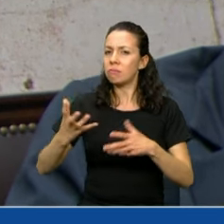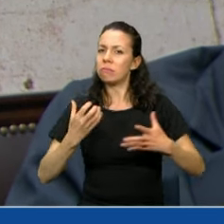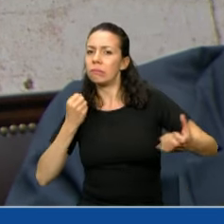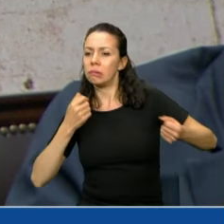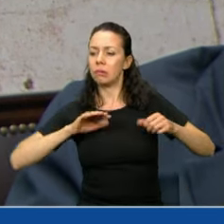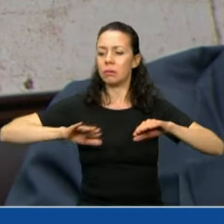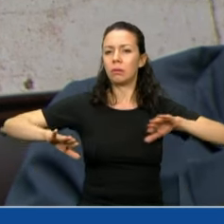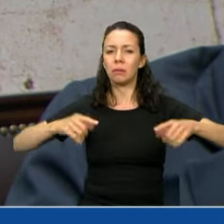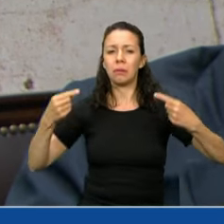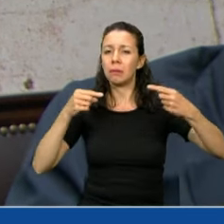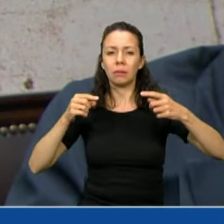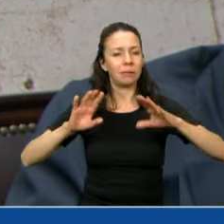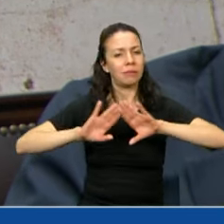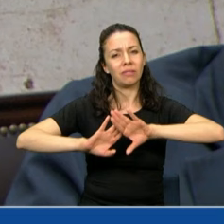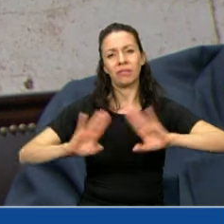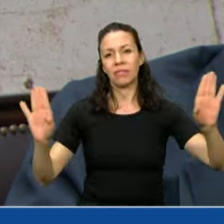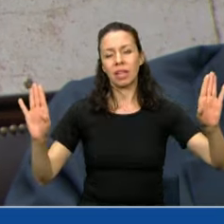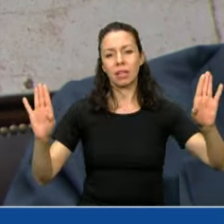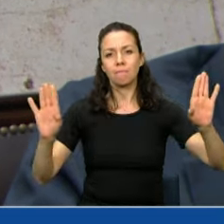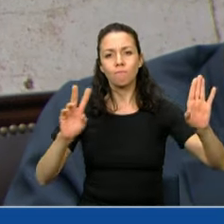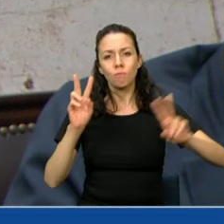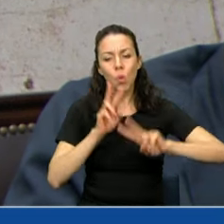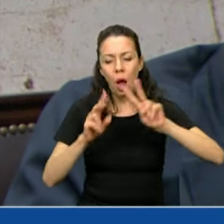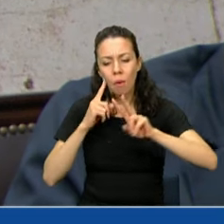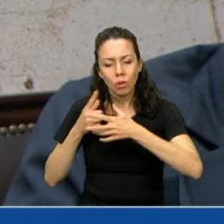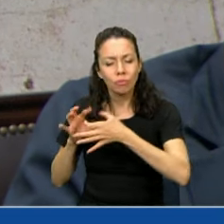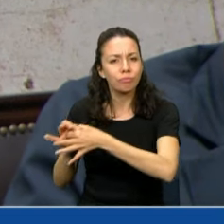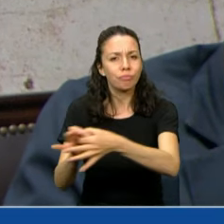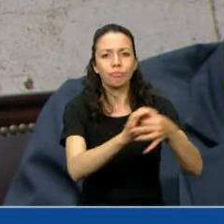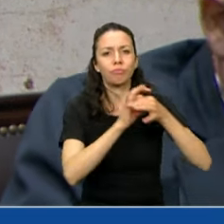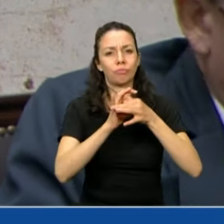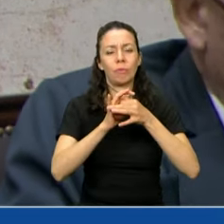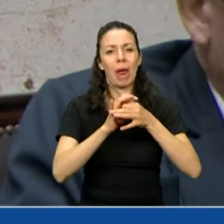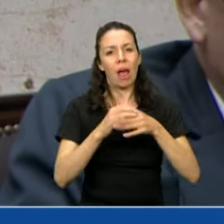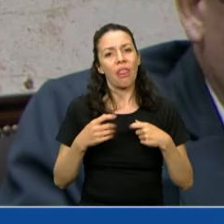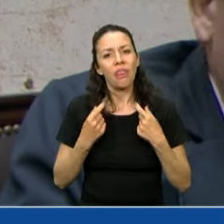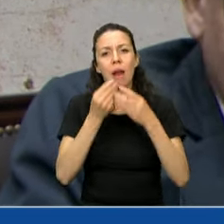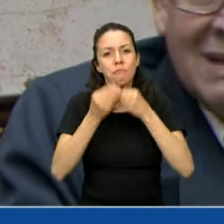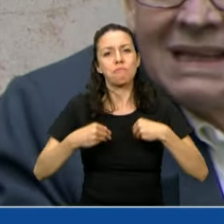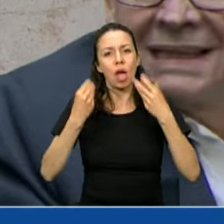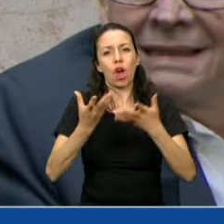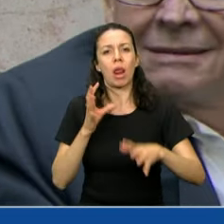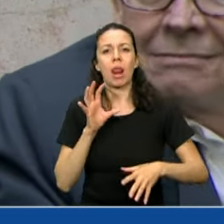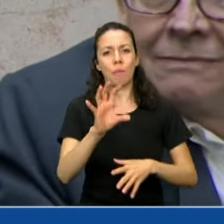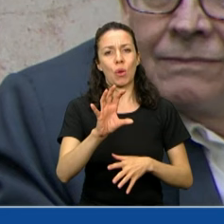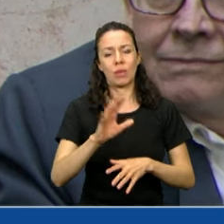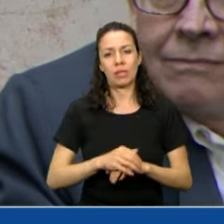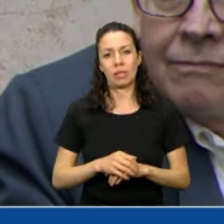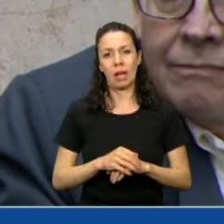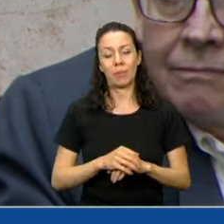temas que mejoran nuestra calidad provincial y nacional y creo que es un buen momento para que acá todos los partidos